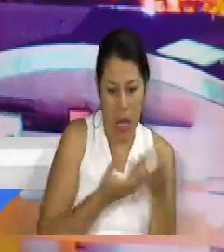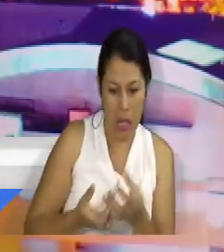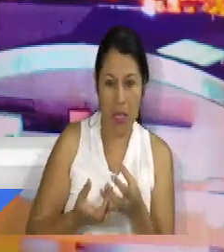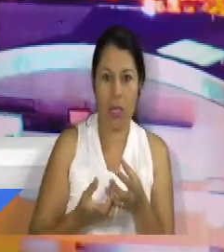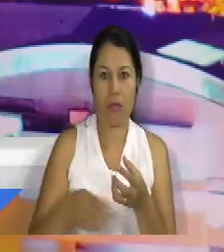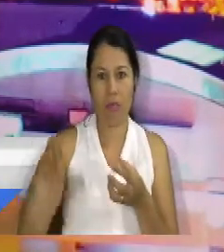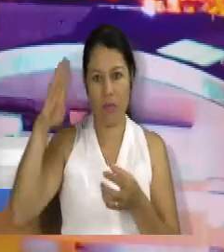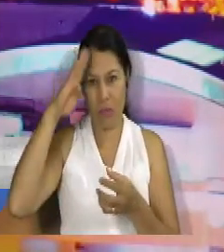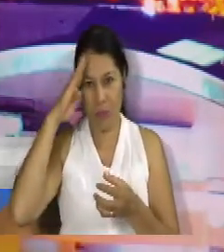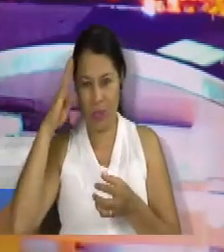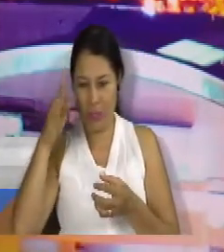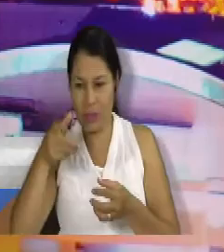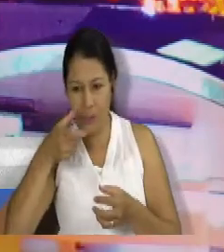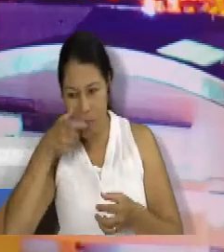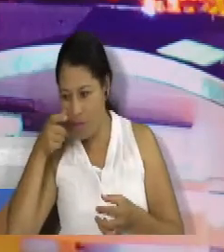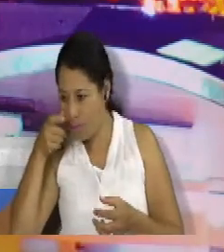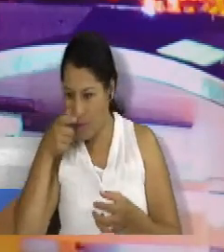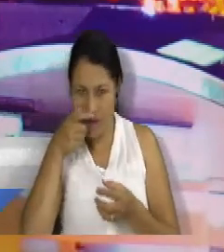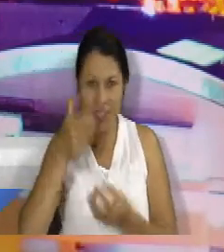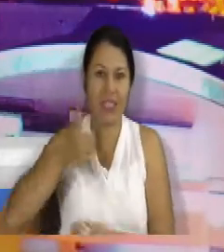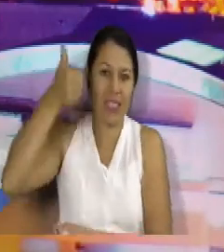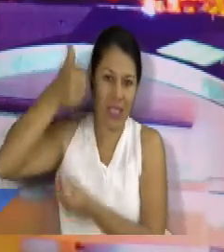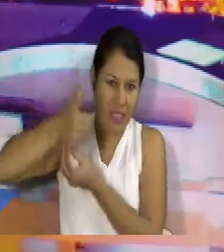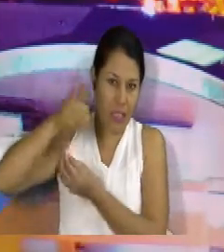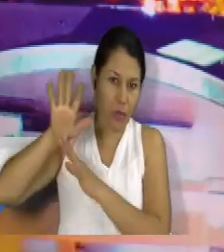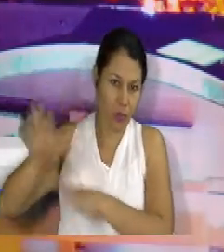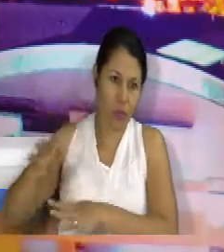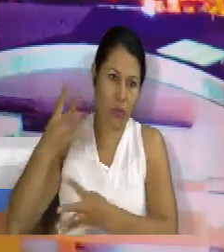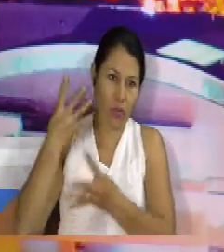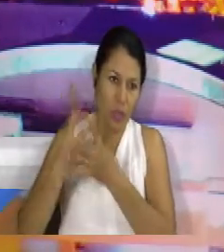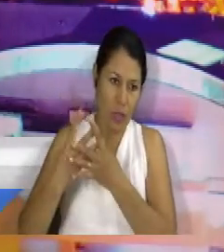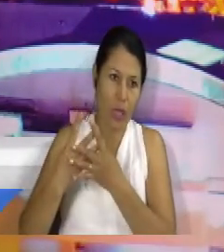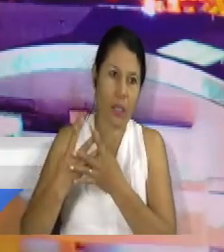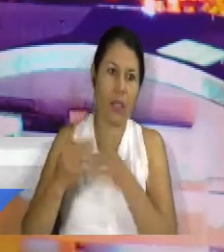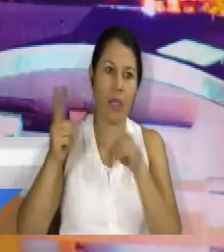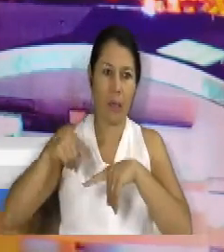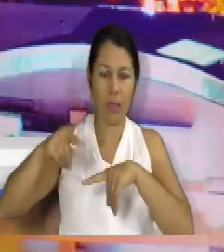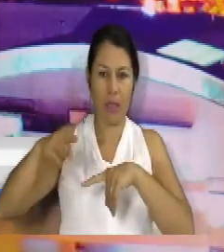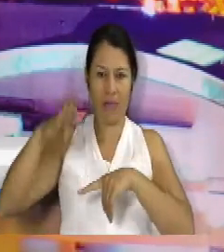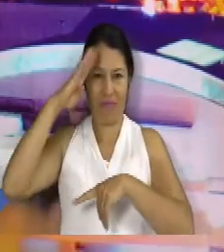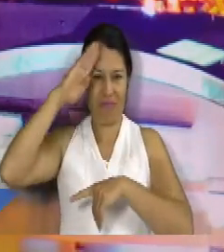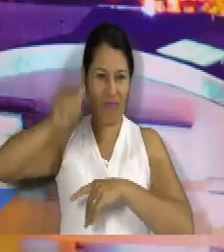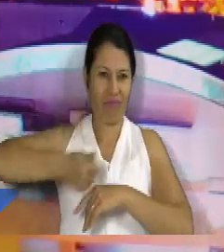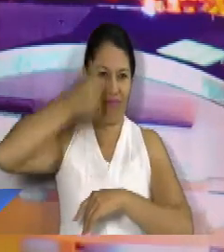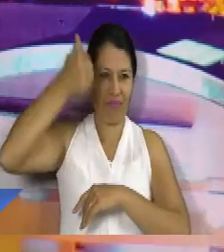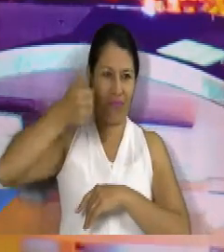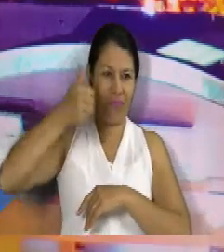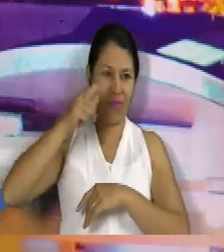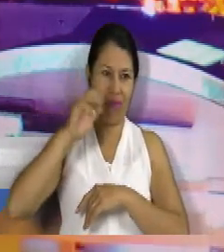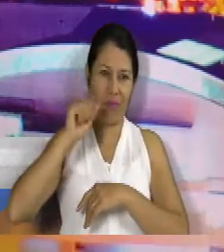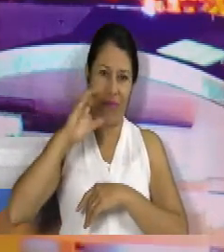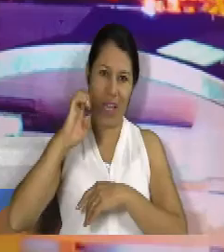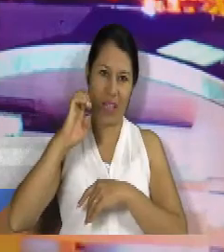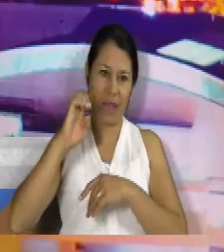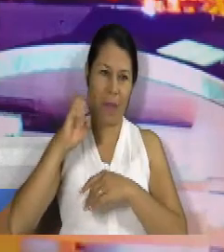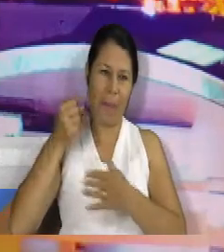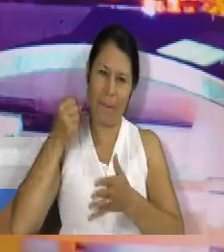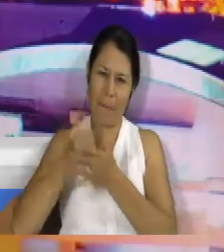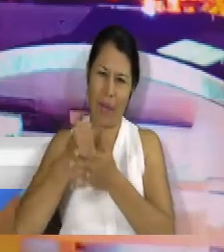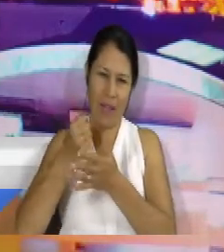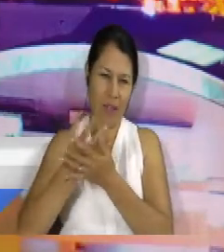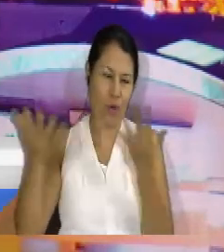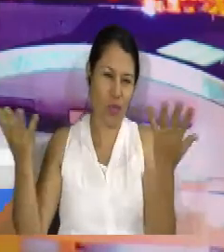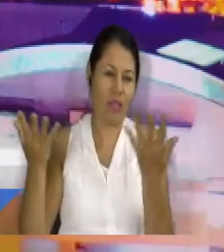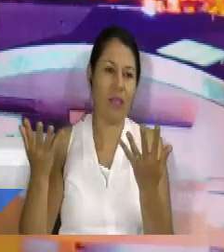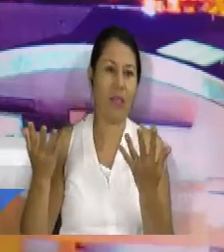cárcel, en su momento el cabo Faisal, que tuvo el final fatal, pero que jugó un papel importante de